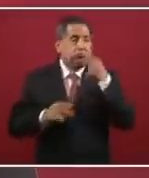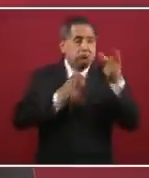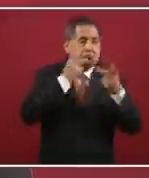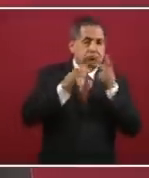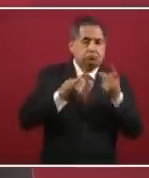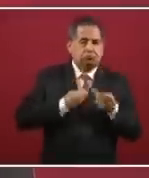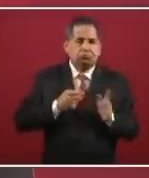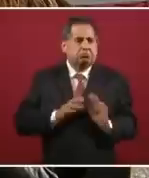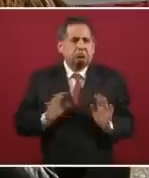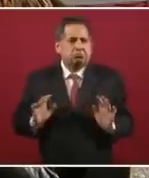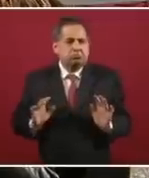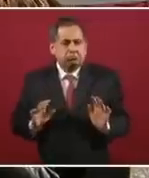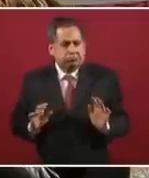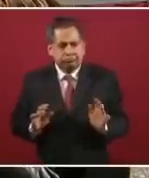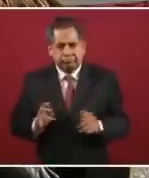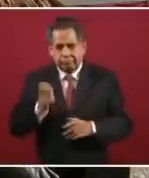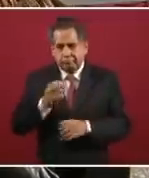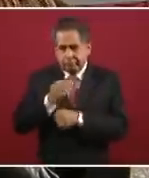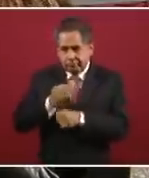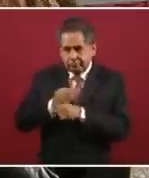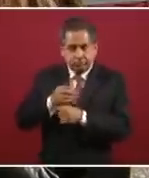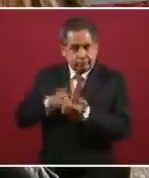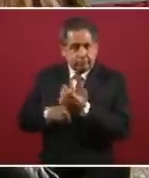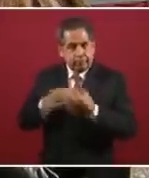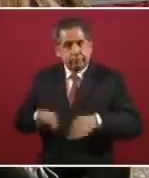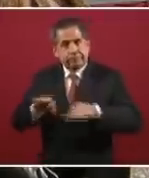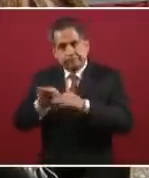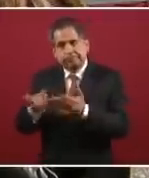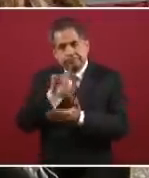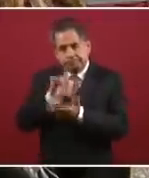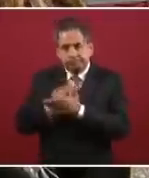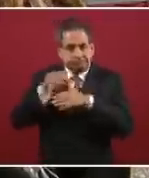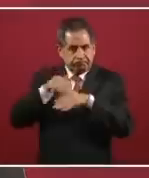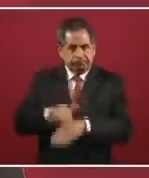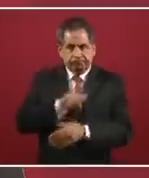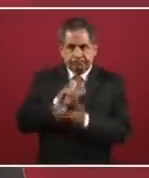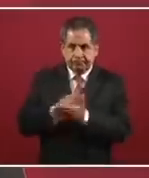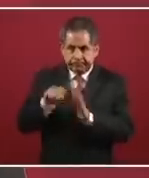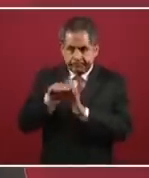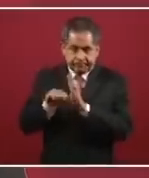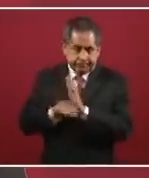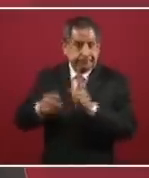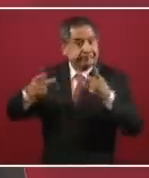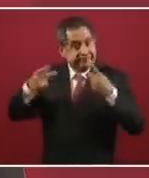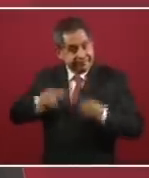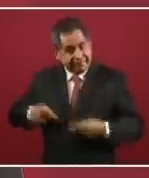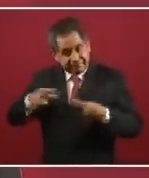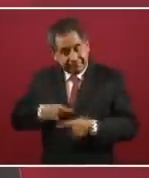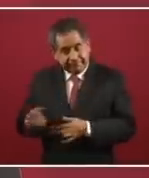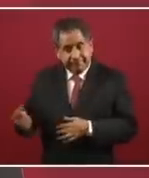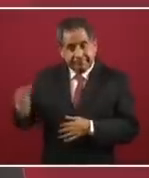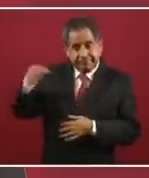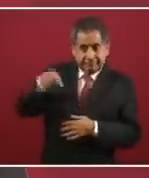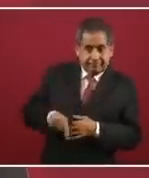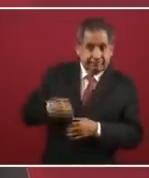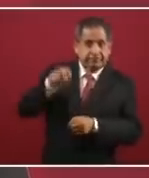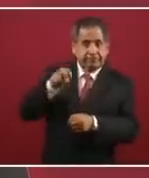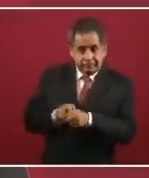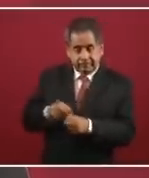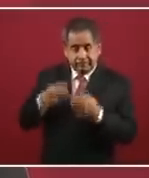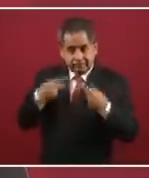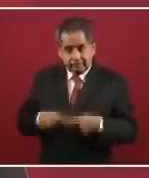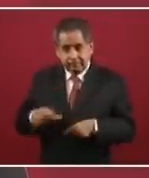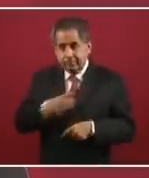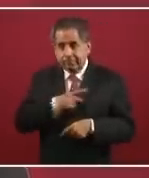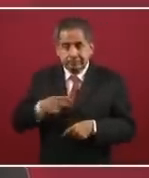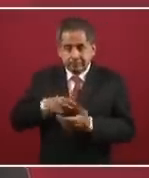tomado obedecen primero al marco legal mexicano, porque en México las personas que estén en nuestro territorio tienen que